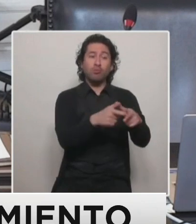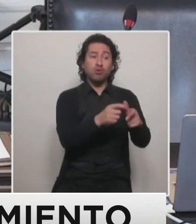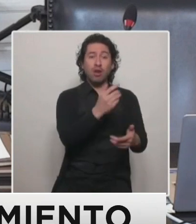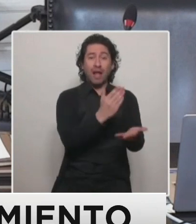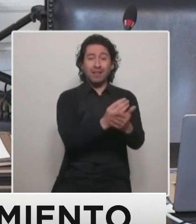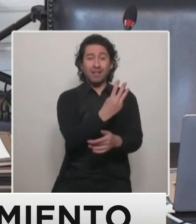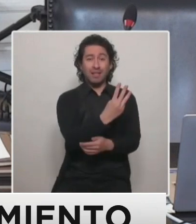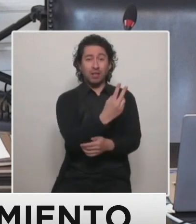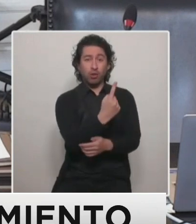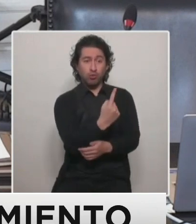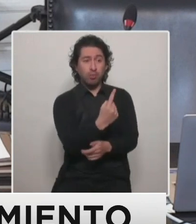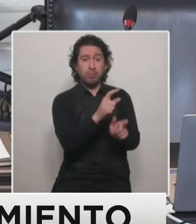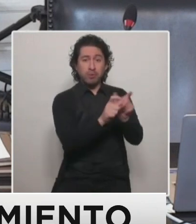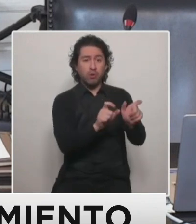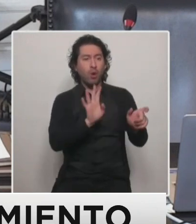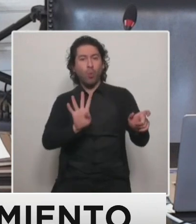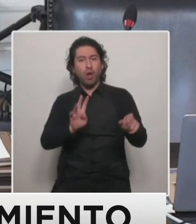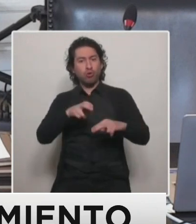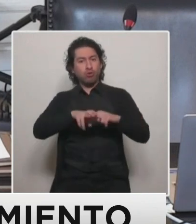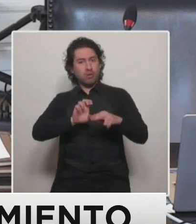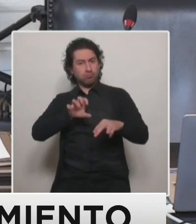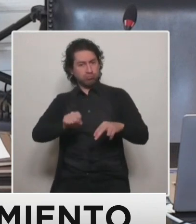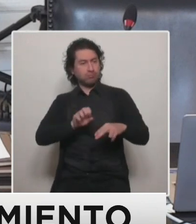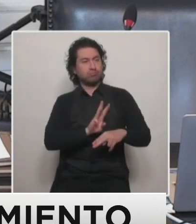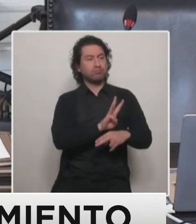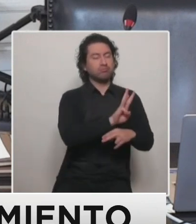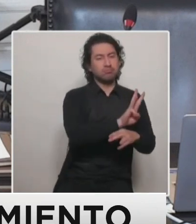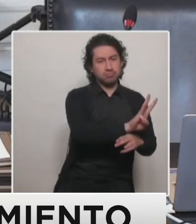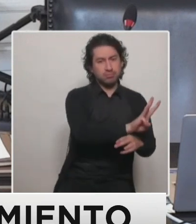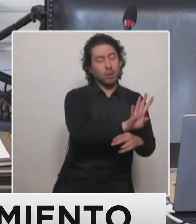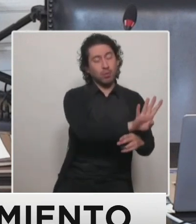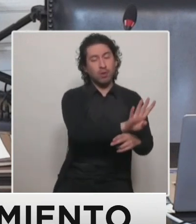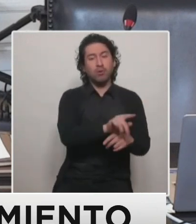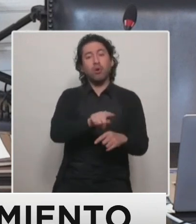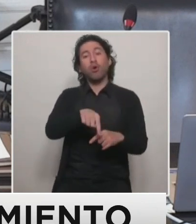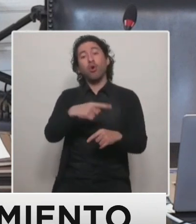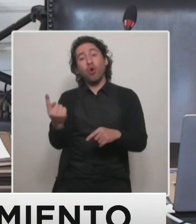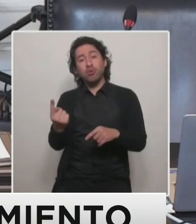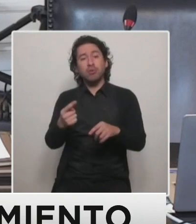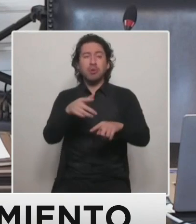natalia y no sé si yo estoy en una posición muy contraria a lo que tú piensas también